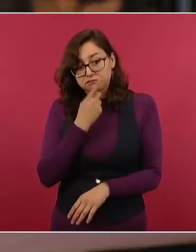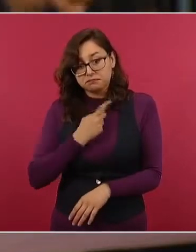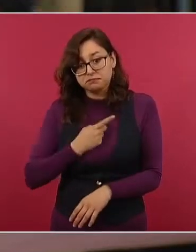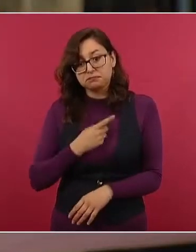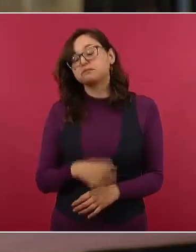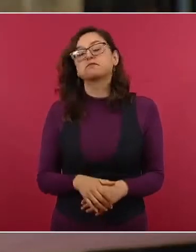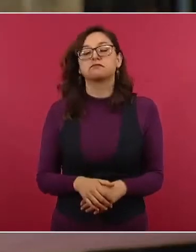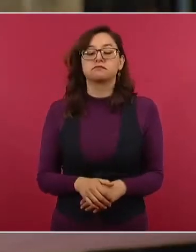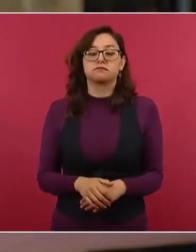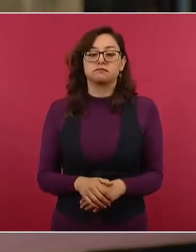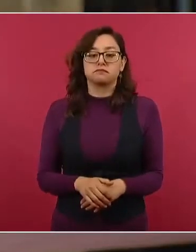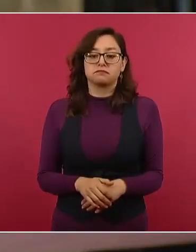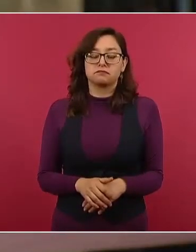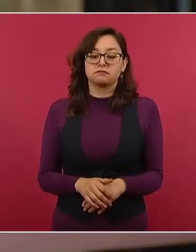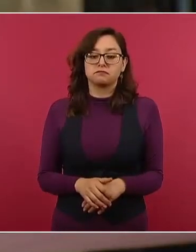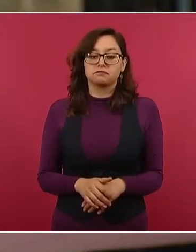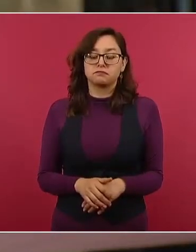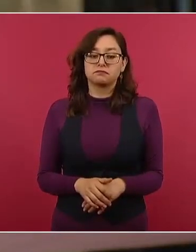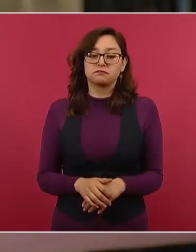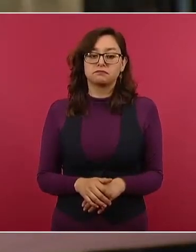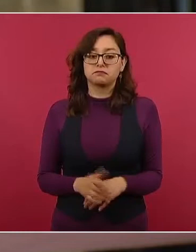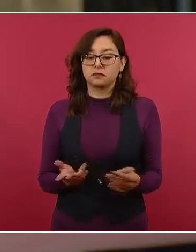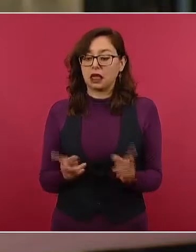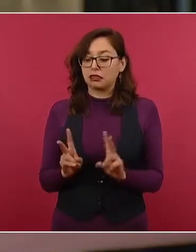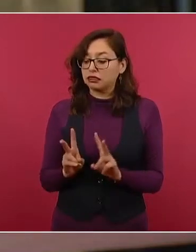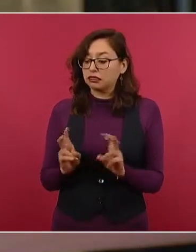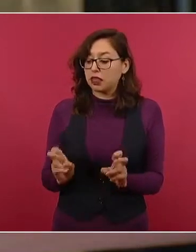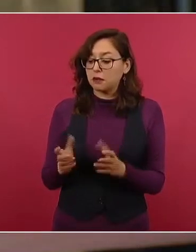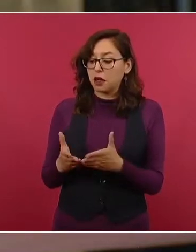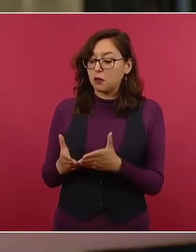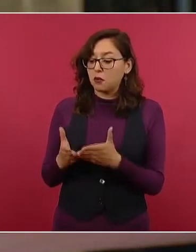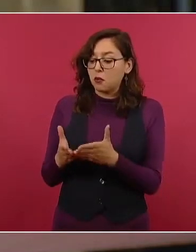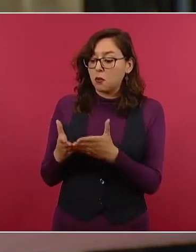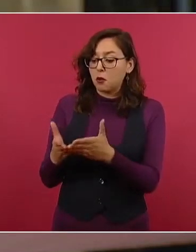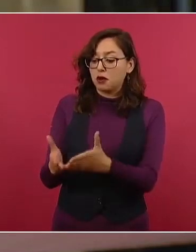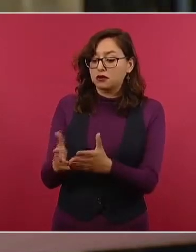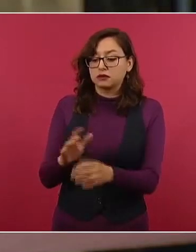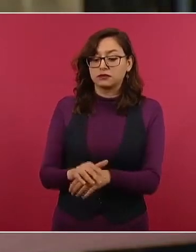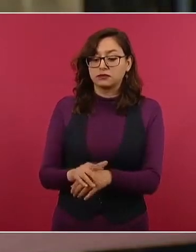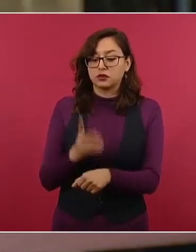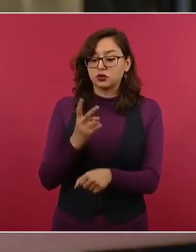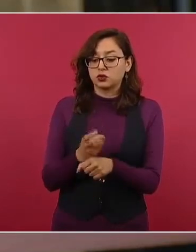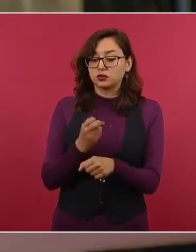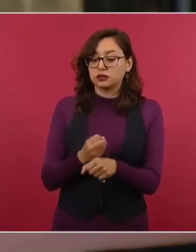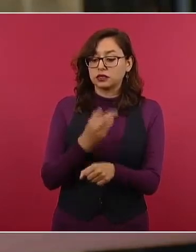sigo pensando, no he tenido yo la cita con el señor secretario de Marina, ojalá y pudiéramos